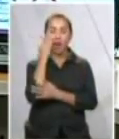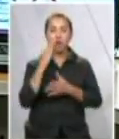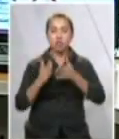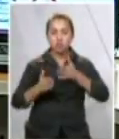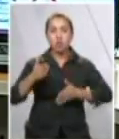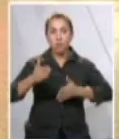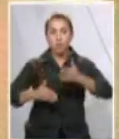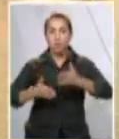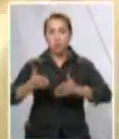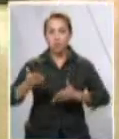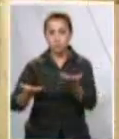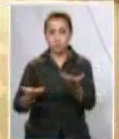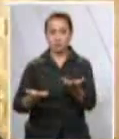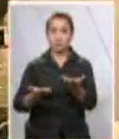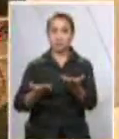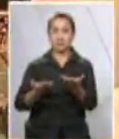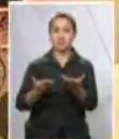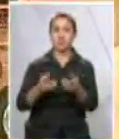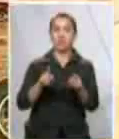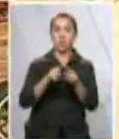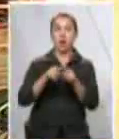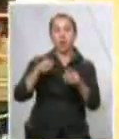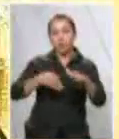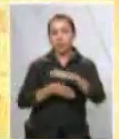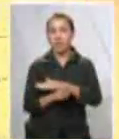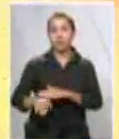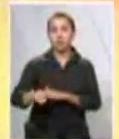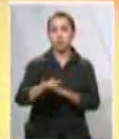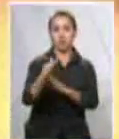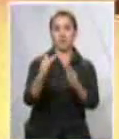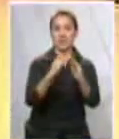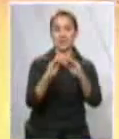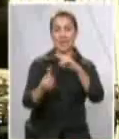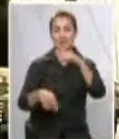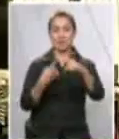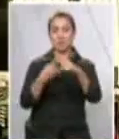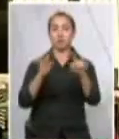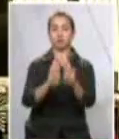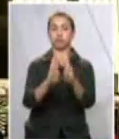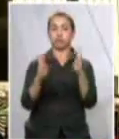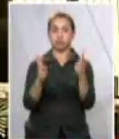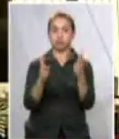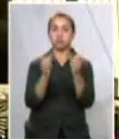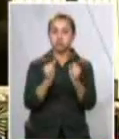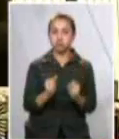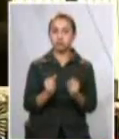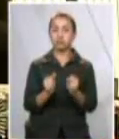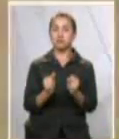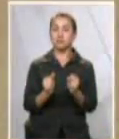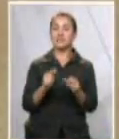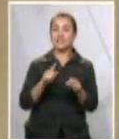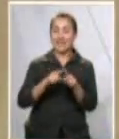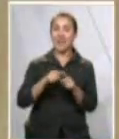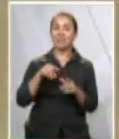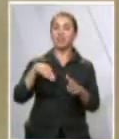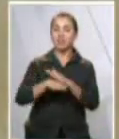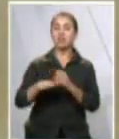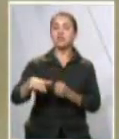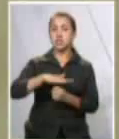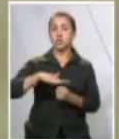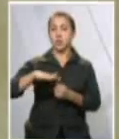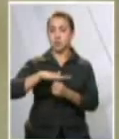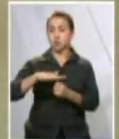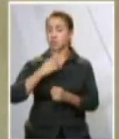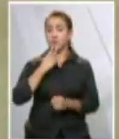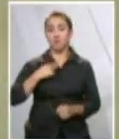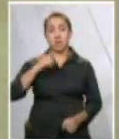de telepresencia que navegara por la casa y que además habría la posibilidad de que él estuviera presente en situaciones